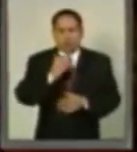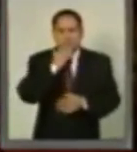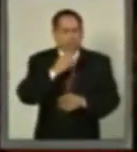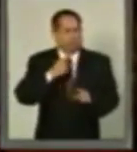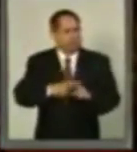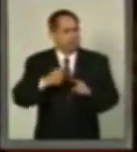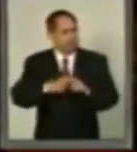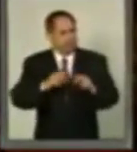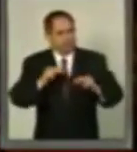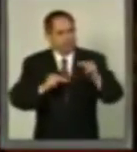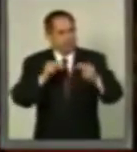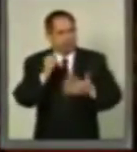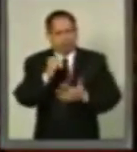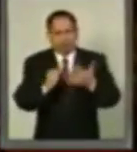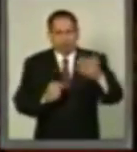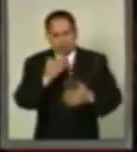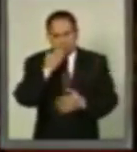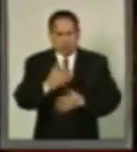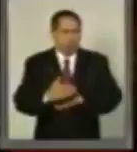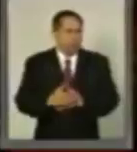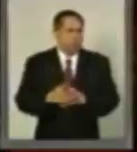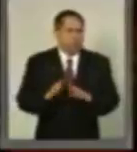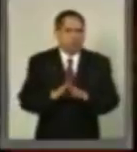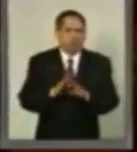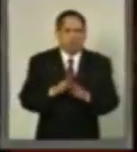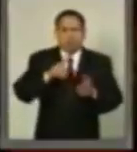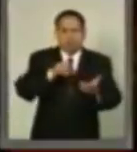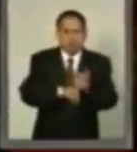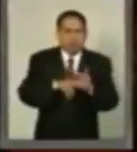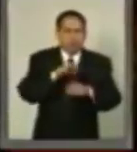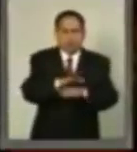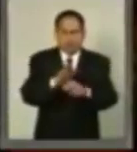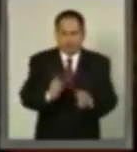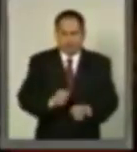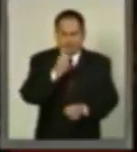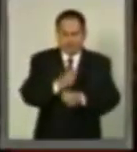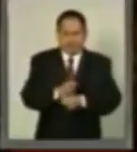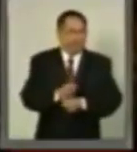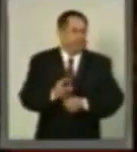niveles y desde luego en los poderes en materia de seguridad.